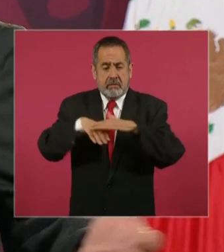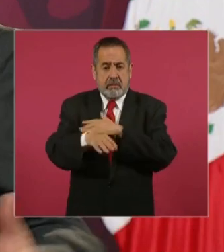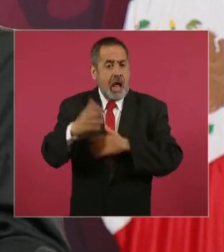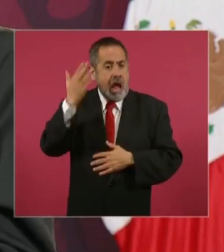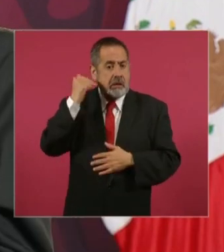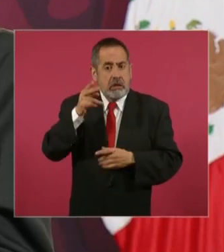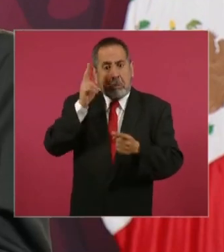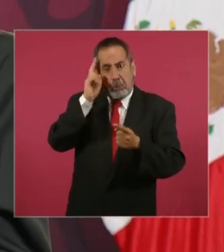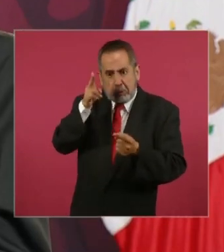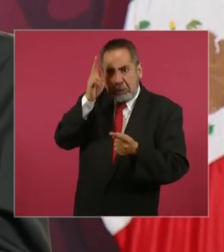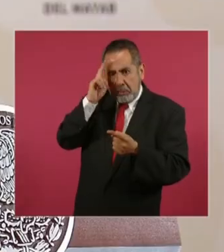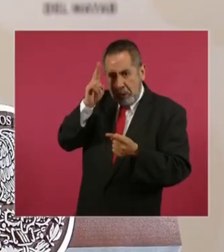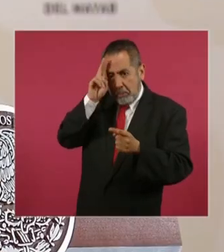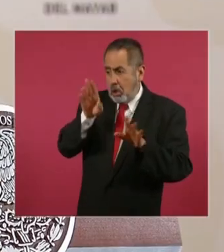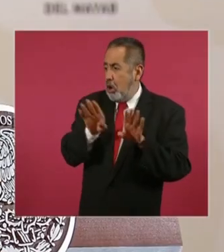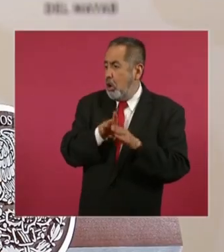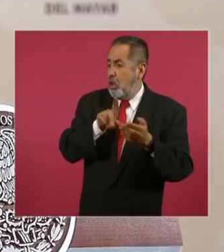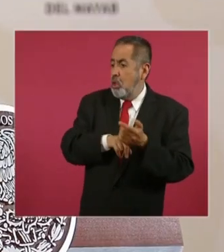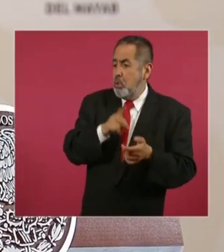playas públicas.